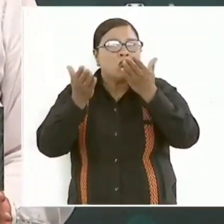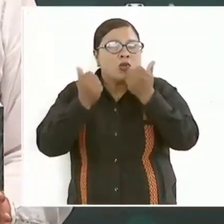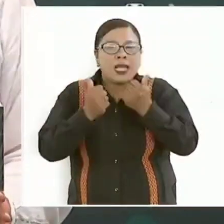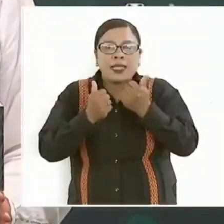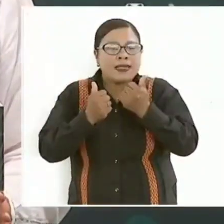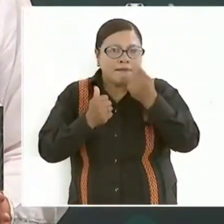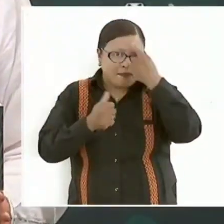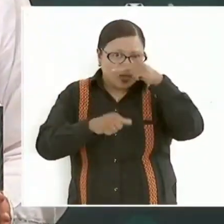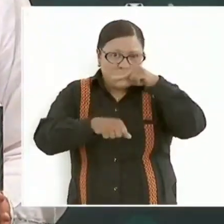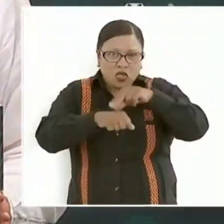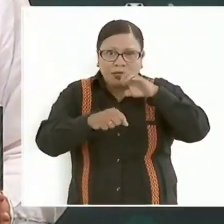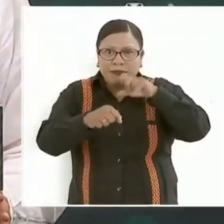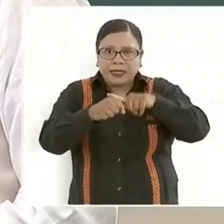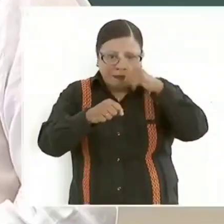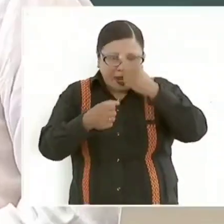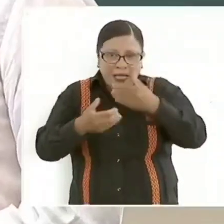3.